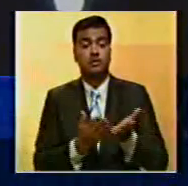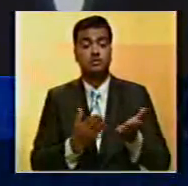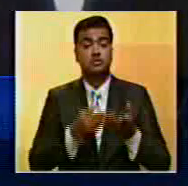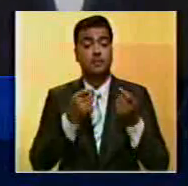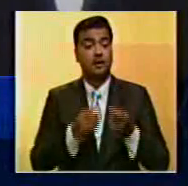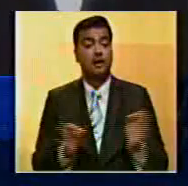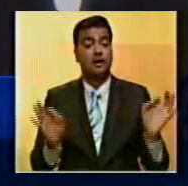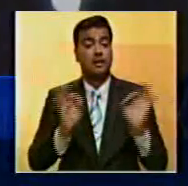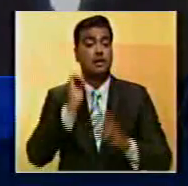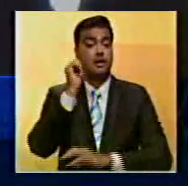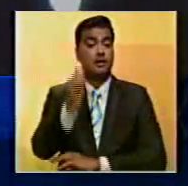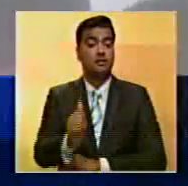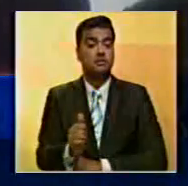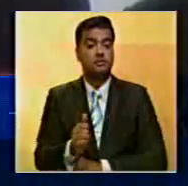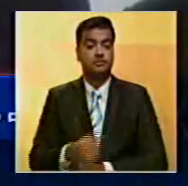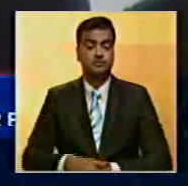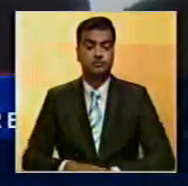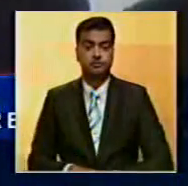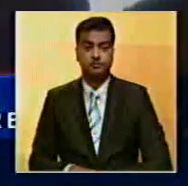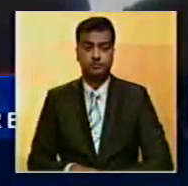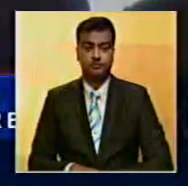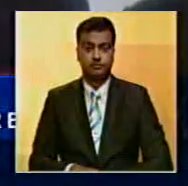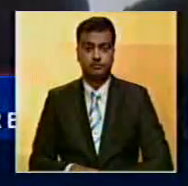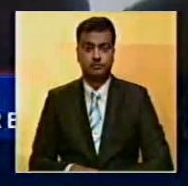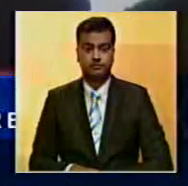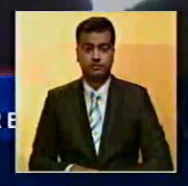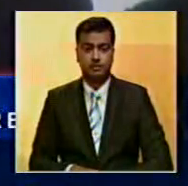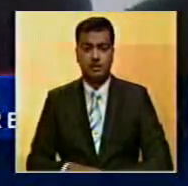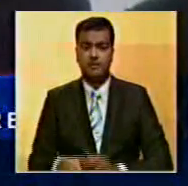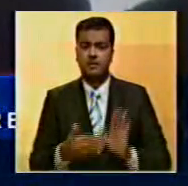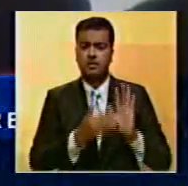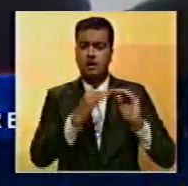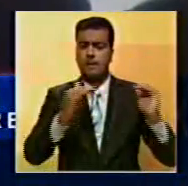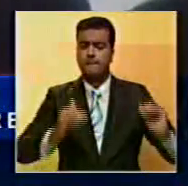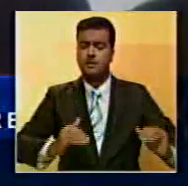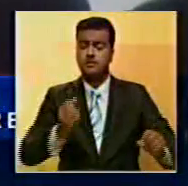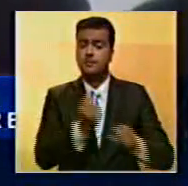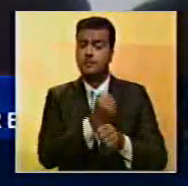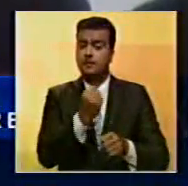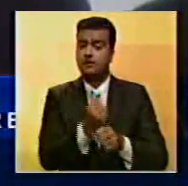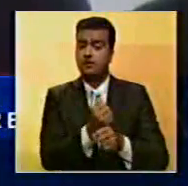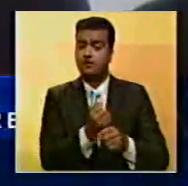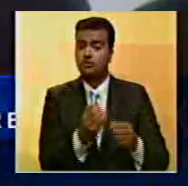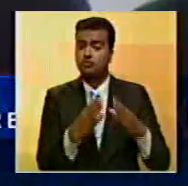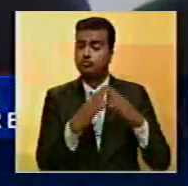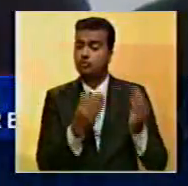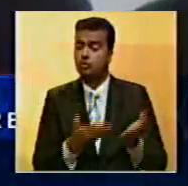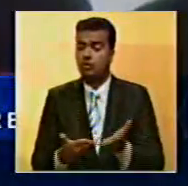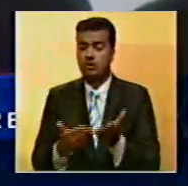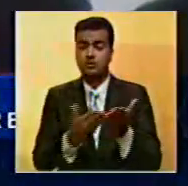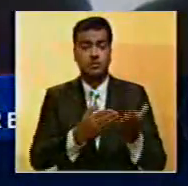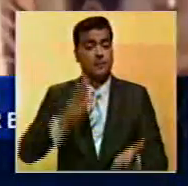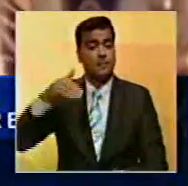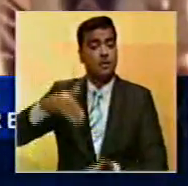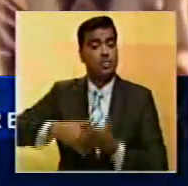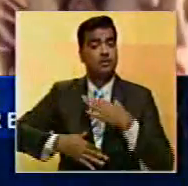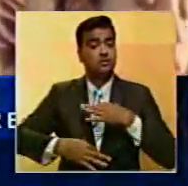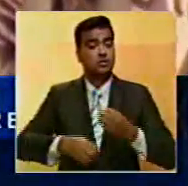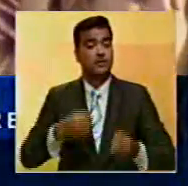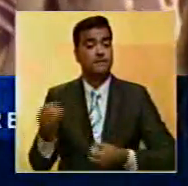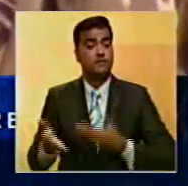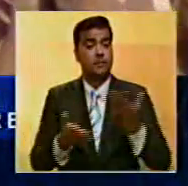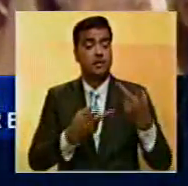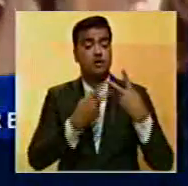gratuita para siempre y de calidad. Asimismo, el mandatario propuso una mesa regional de trabajo con el sector educativo del Estado de Aragua con la intención de fomentar